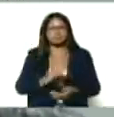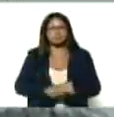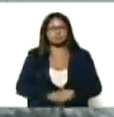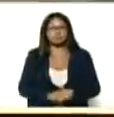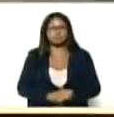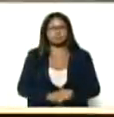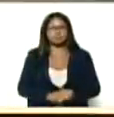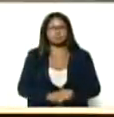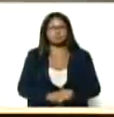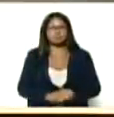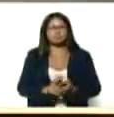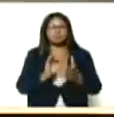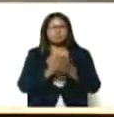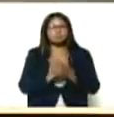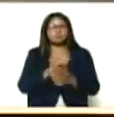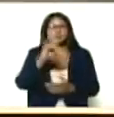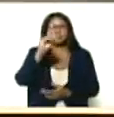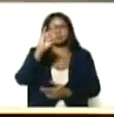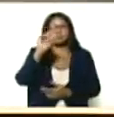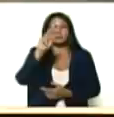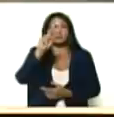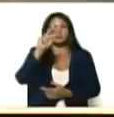La compañera Diva Guzmán.